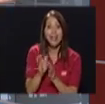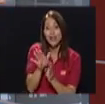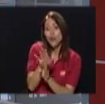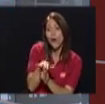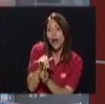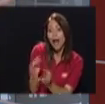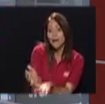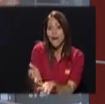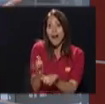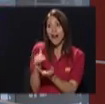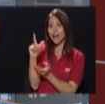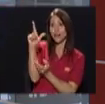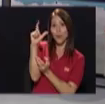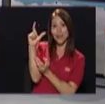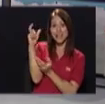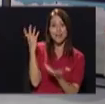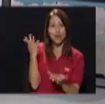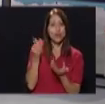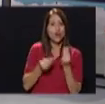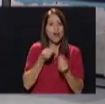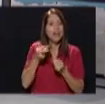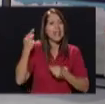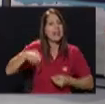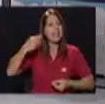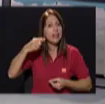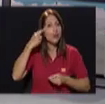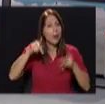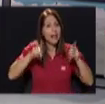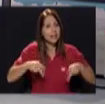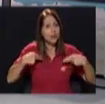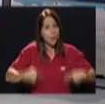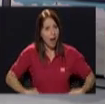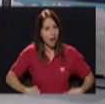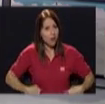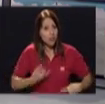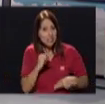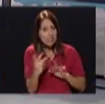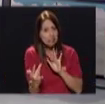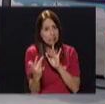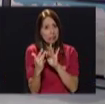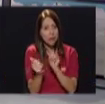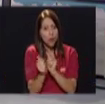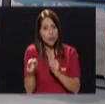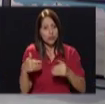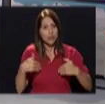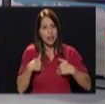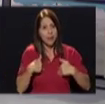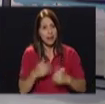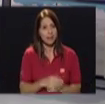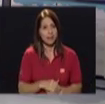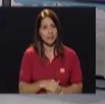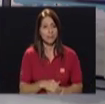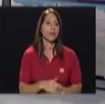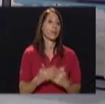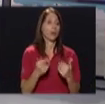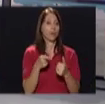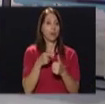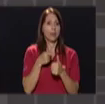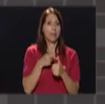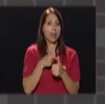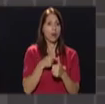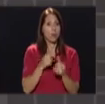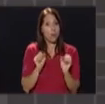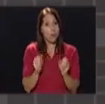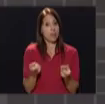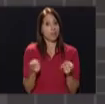quiere tocar, tomarse la foto, etcétera. ¿Qué riesgo involucra para el ser humano el contacto con estos animales? Bueno, primero es que